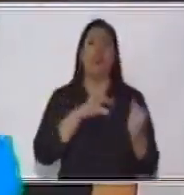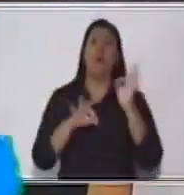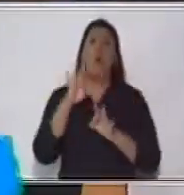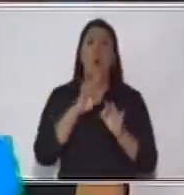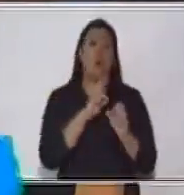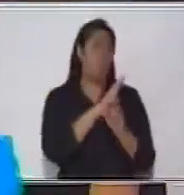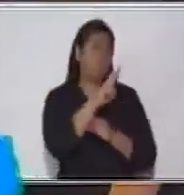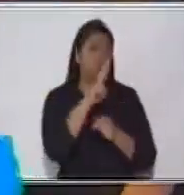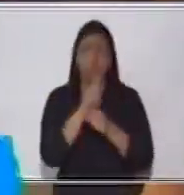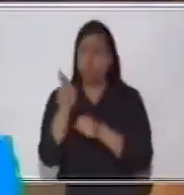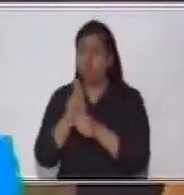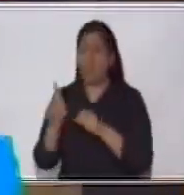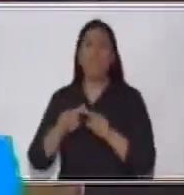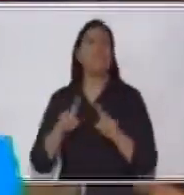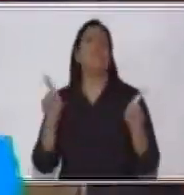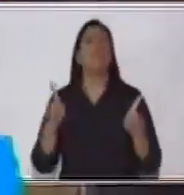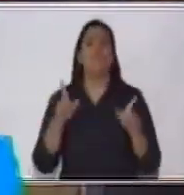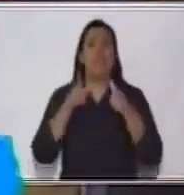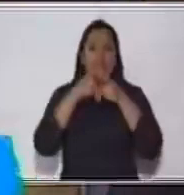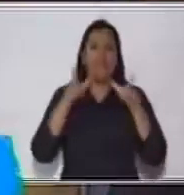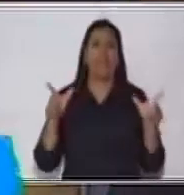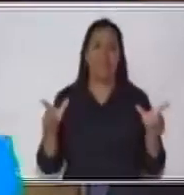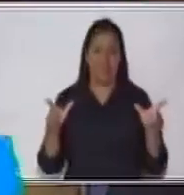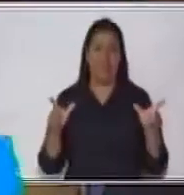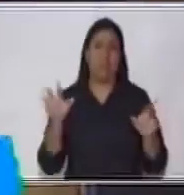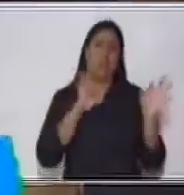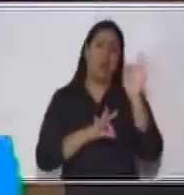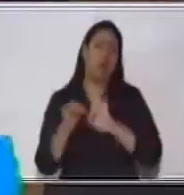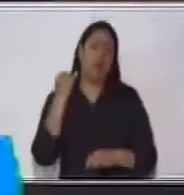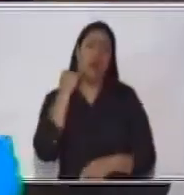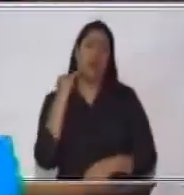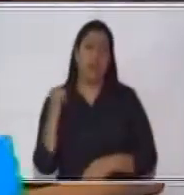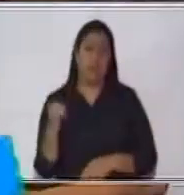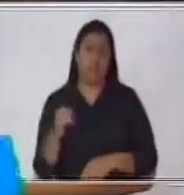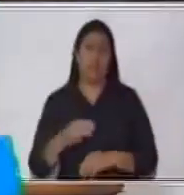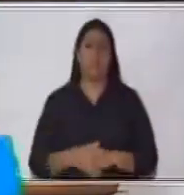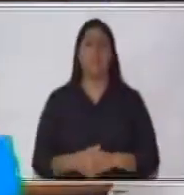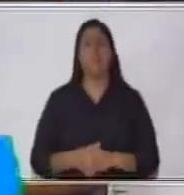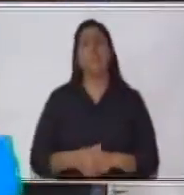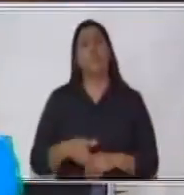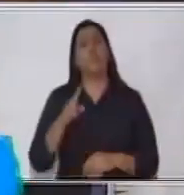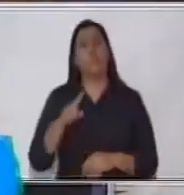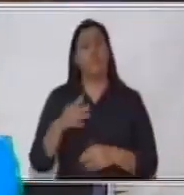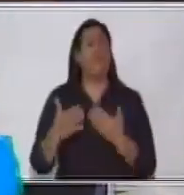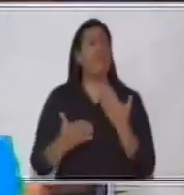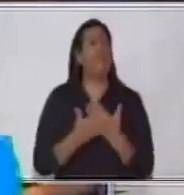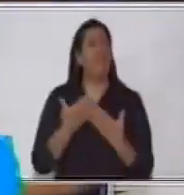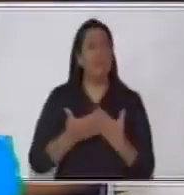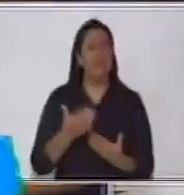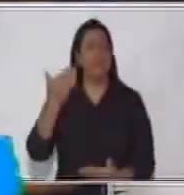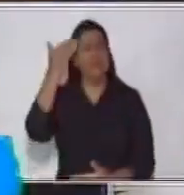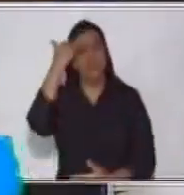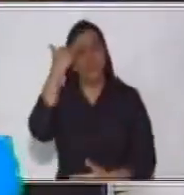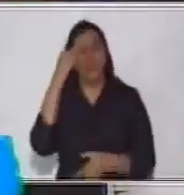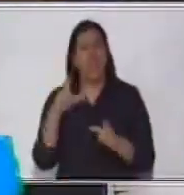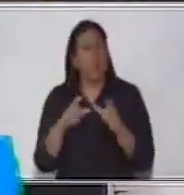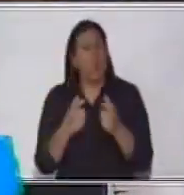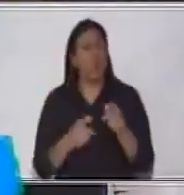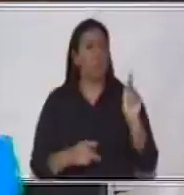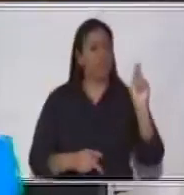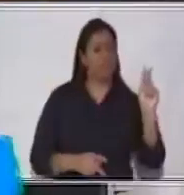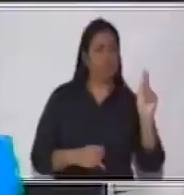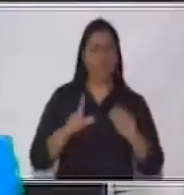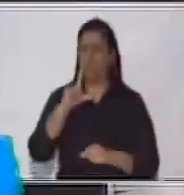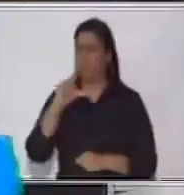formas. Una forma fácil de saber si aplicar la L o la Y es,